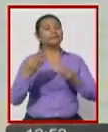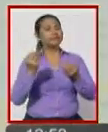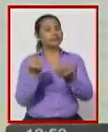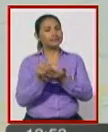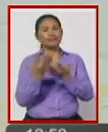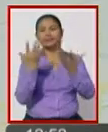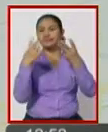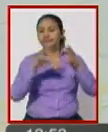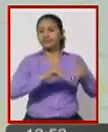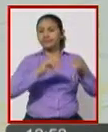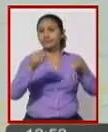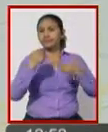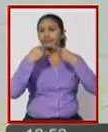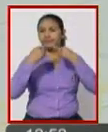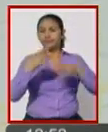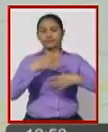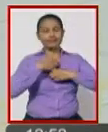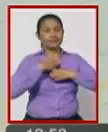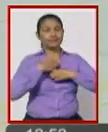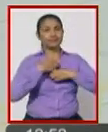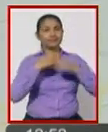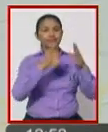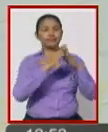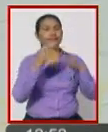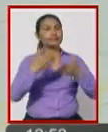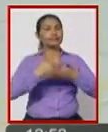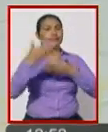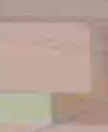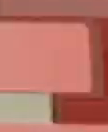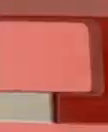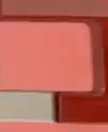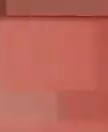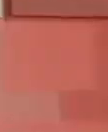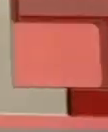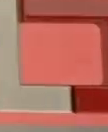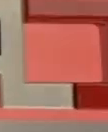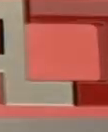al nuevo mercado minorista, anunció movilizaciones en la ciudad para este martes.